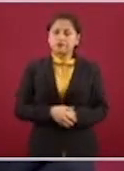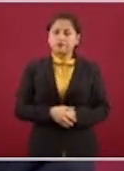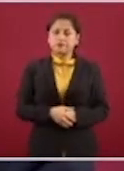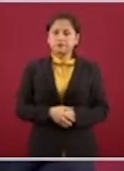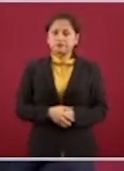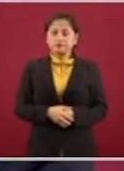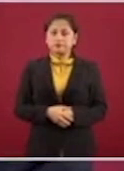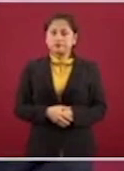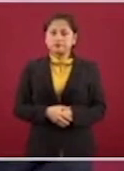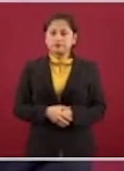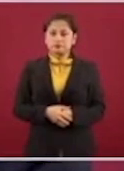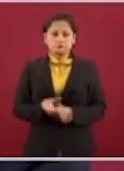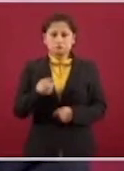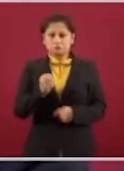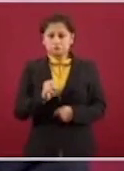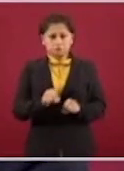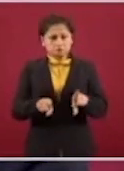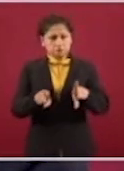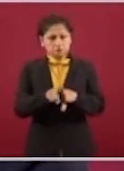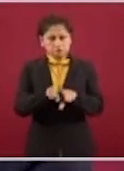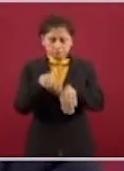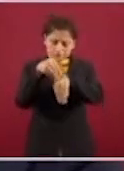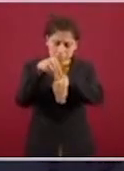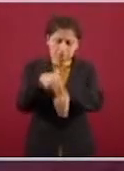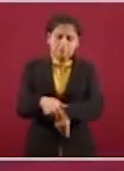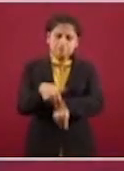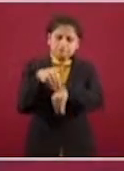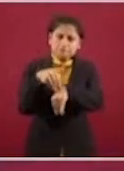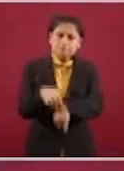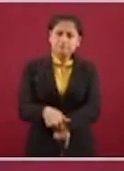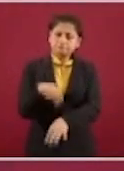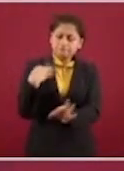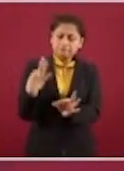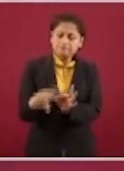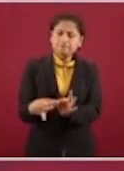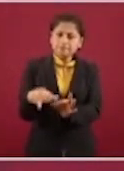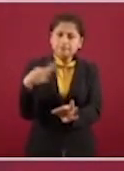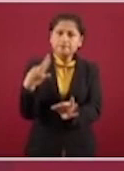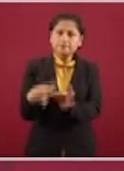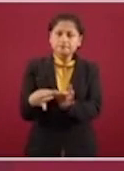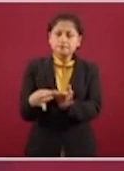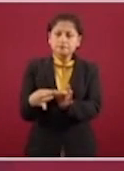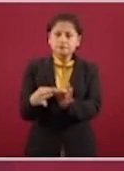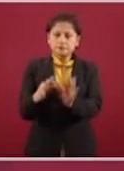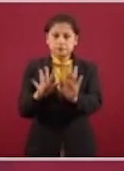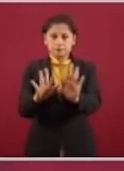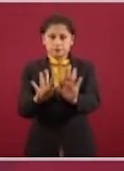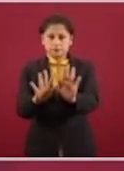que sigamos cumpliendo, que si no tenemos necesidad,